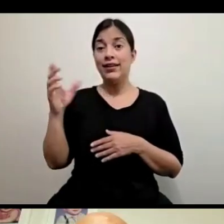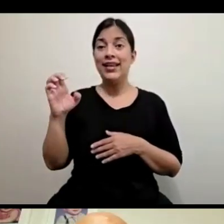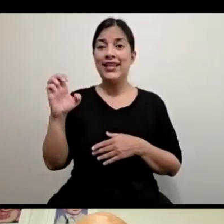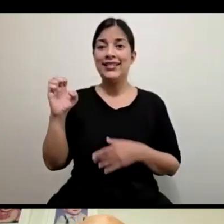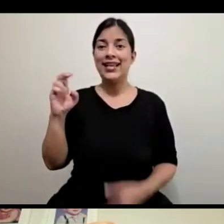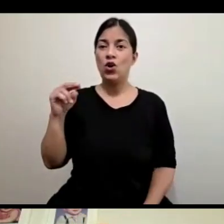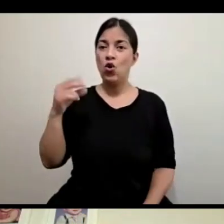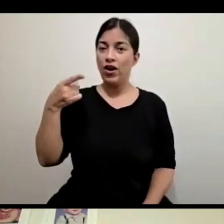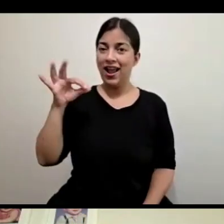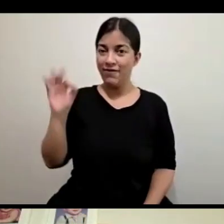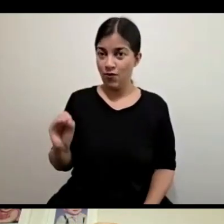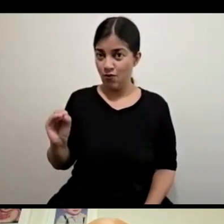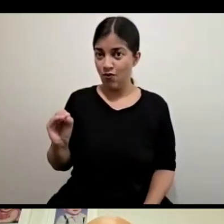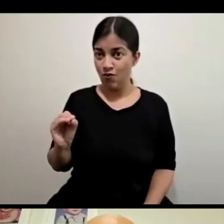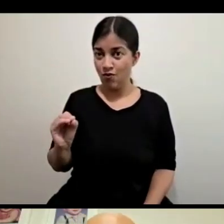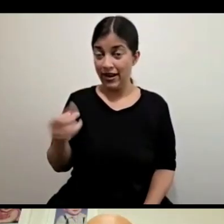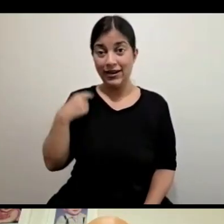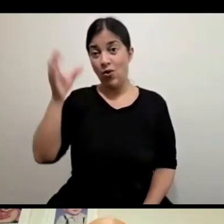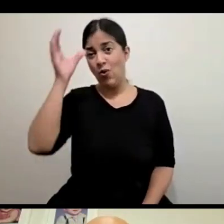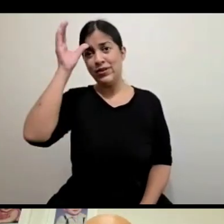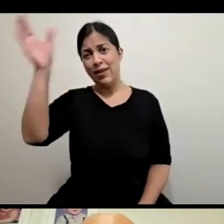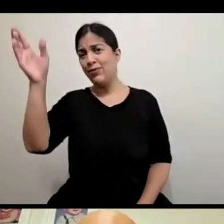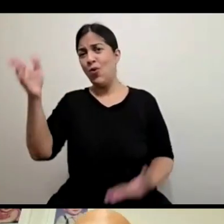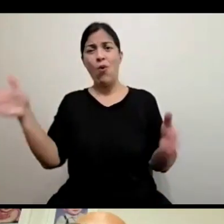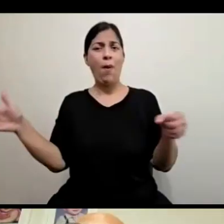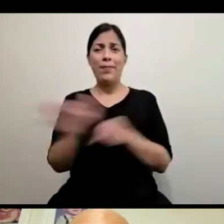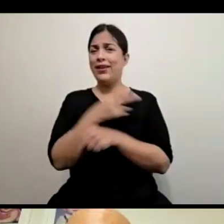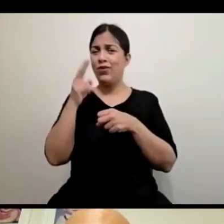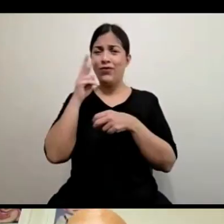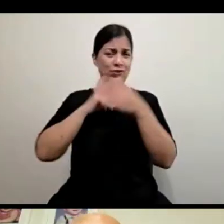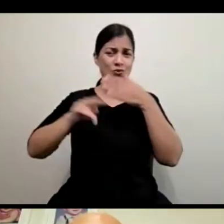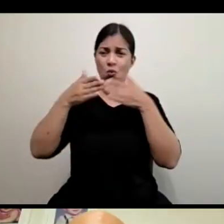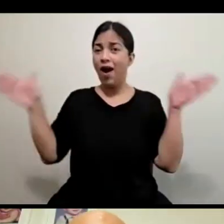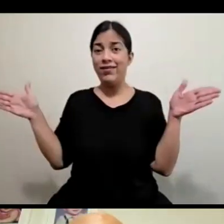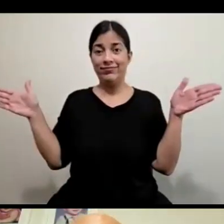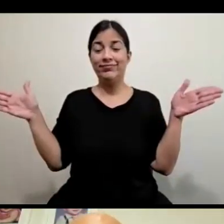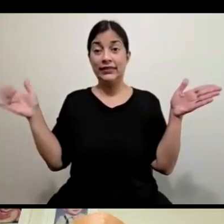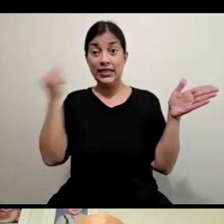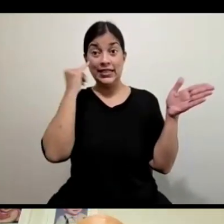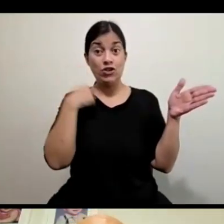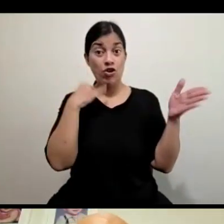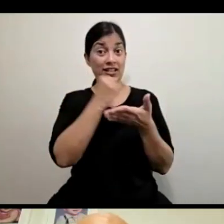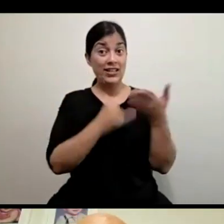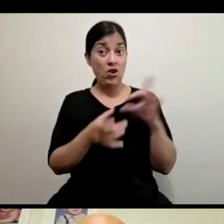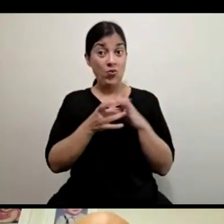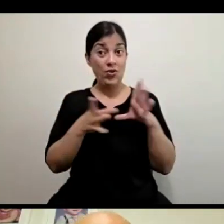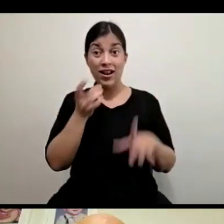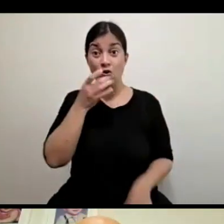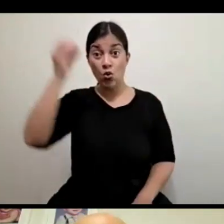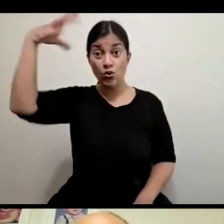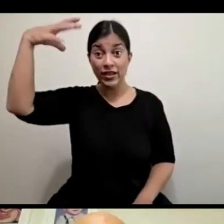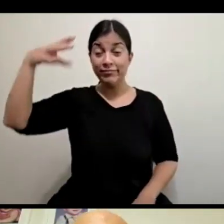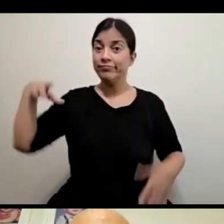el concepto total visual que debe incluir cómo se ve, porque si yo diseño sin pensar en las luces, mi diseño es